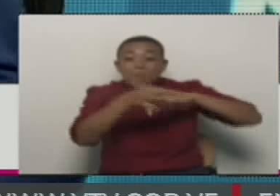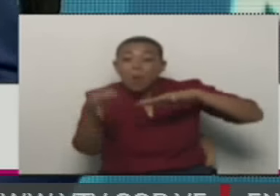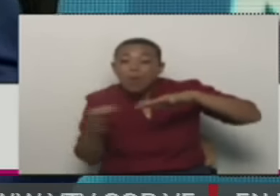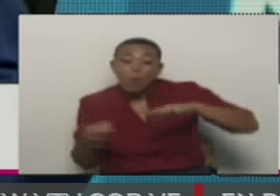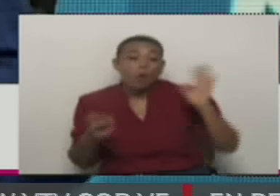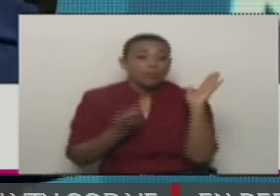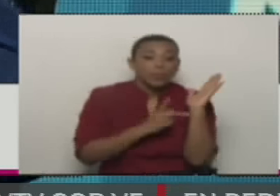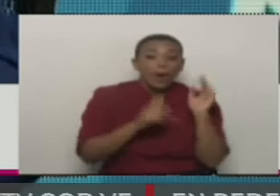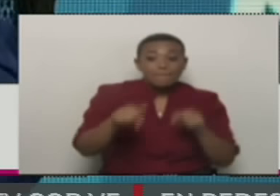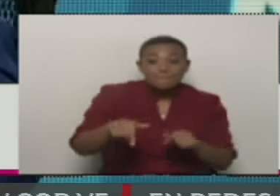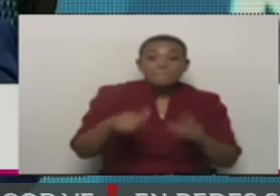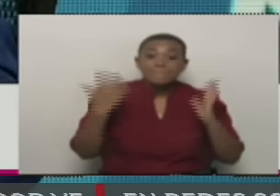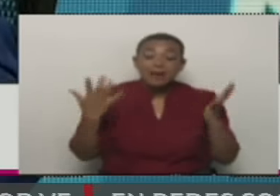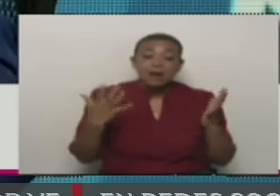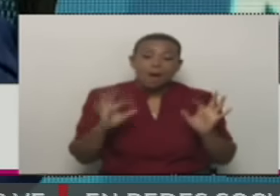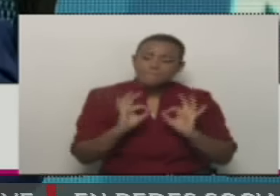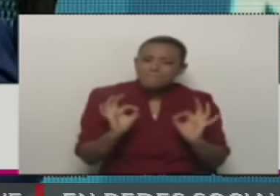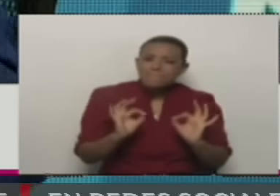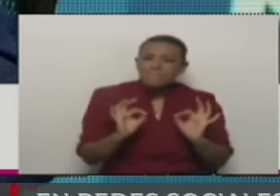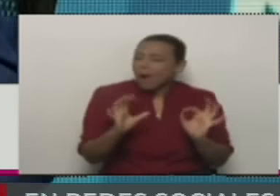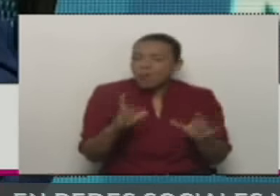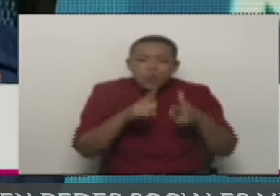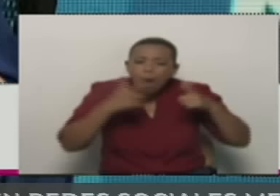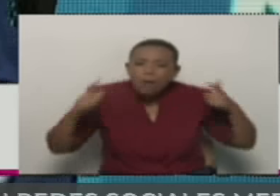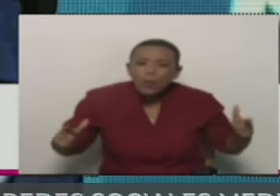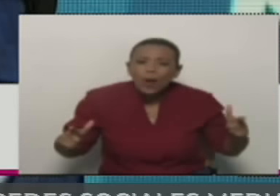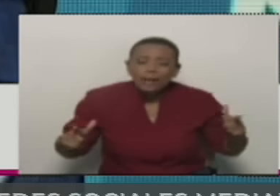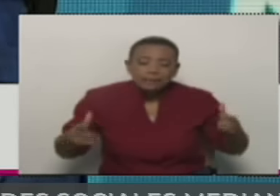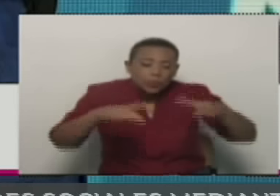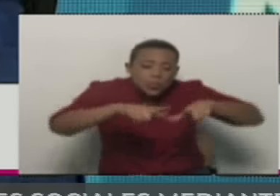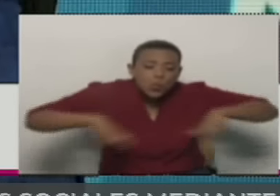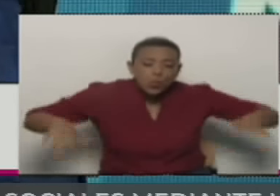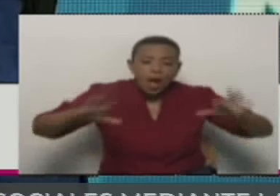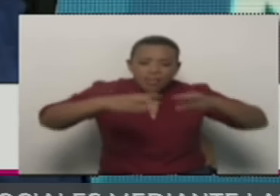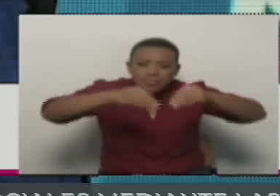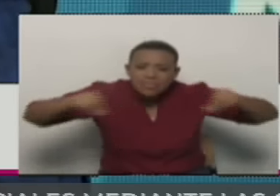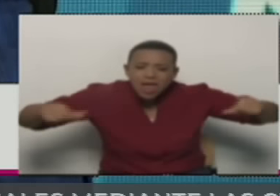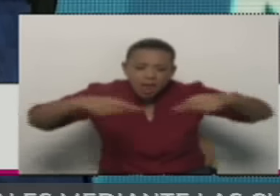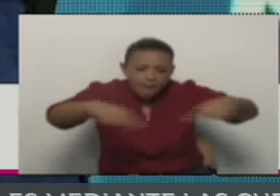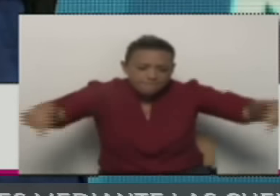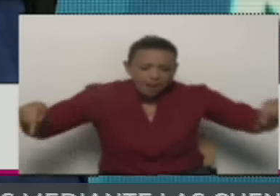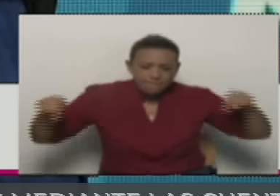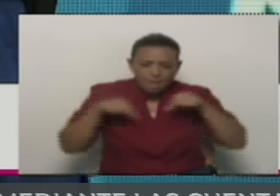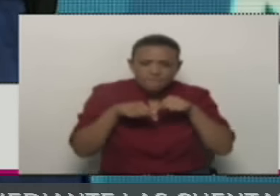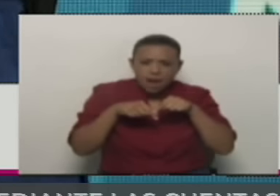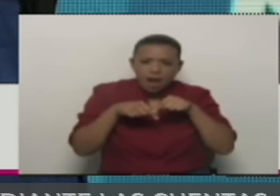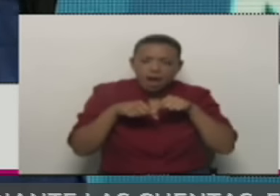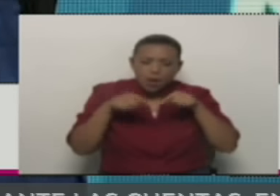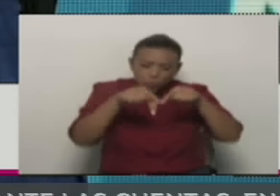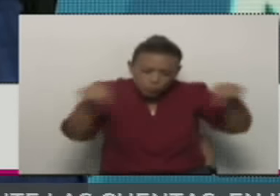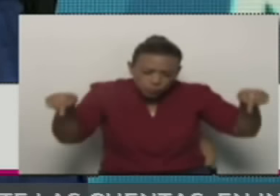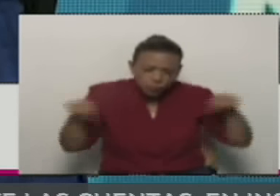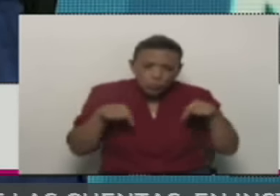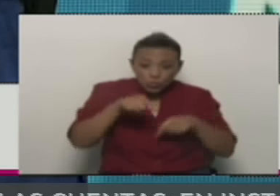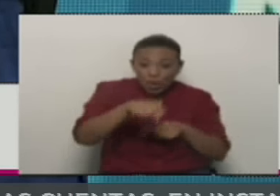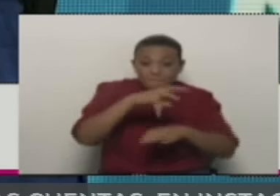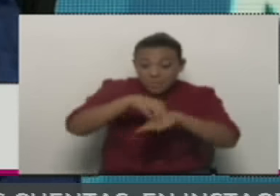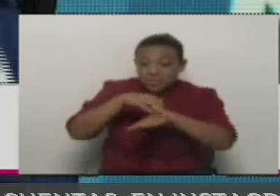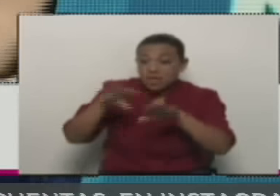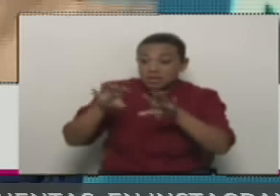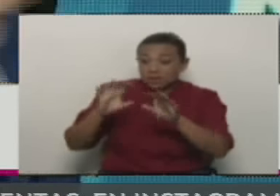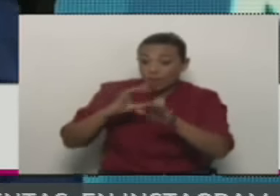Pero el conuco, más que cuantitativo, el tamaño de la tierra, Menry, ministro de Agricultura nuevo,